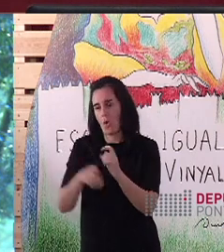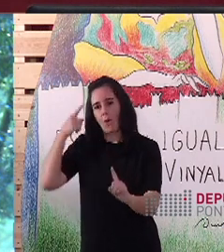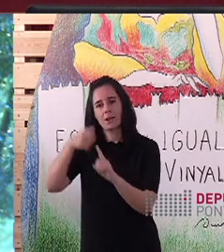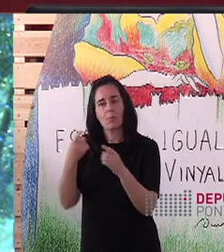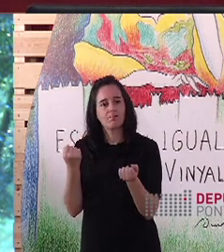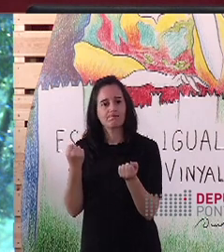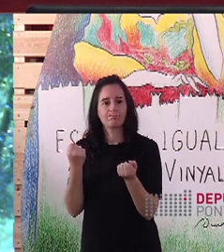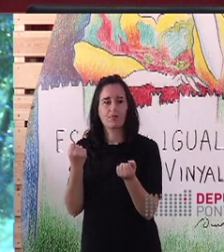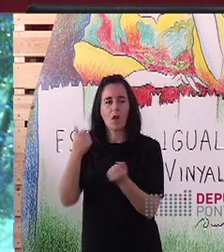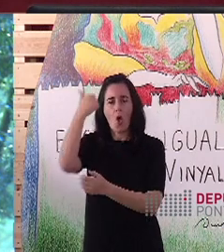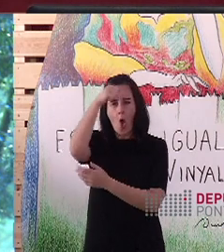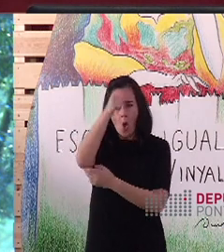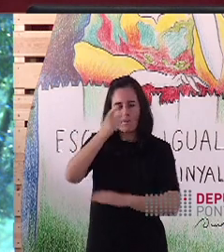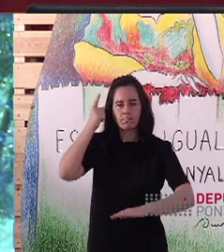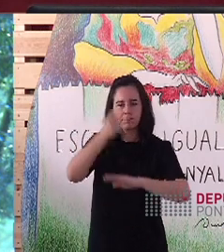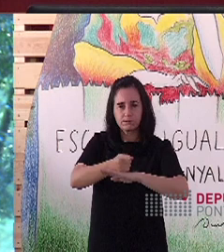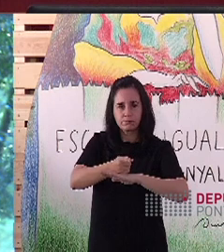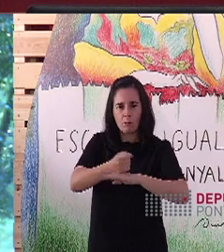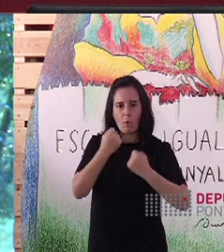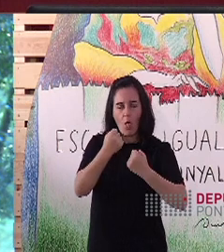refuerzan la masculinidad hegemónica.